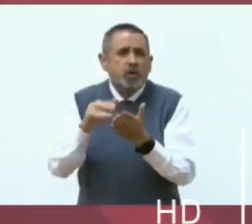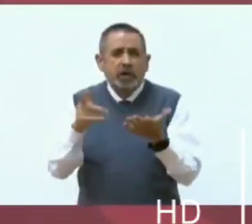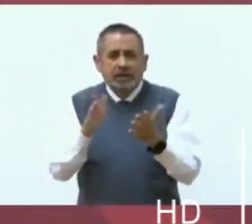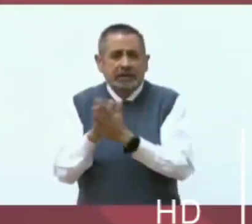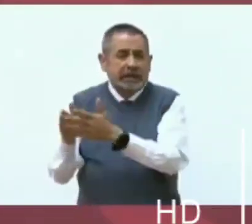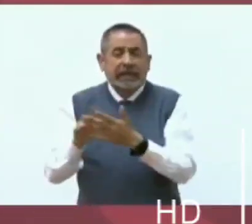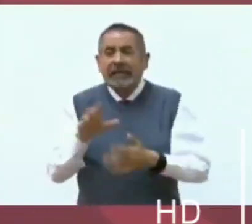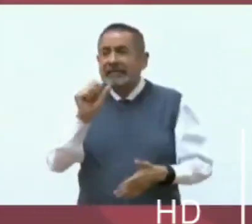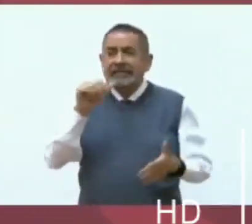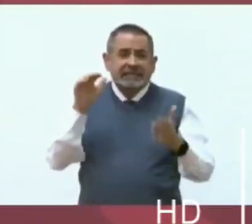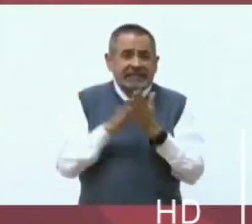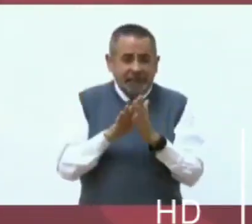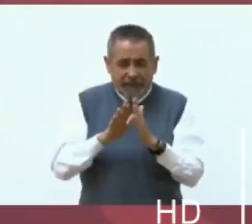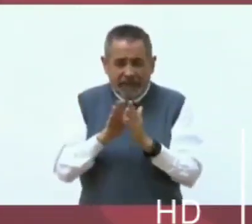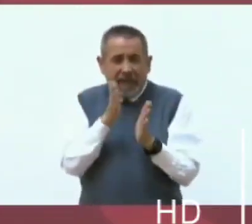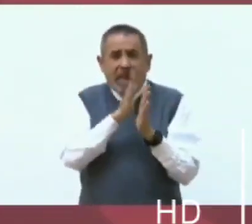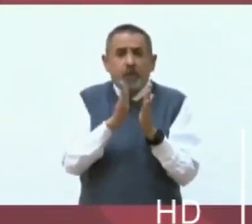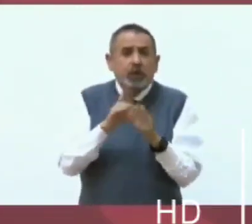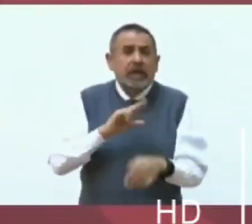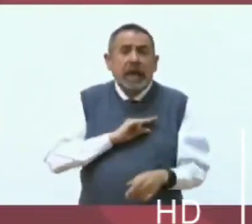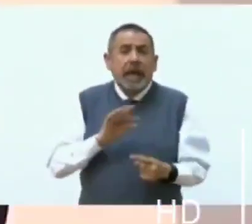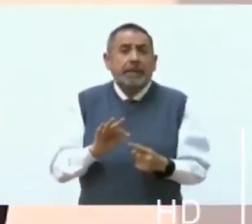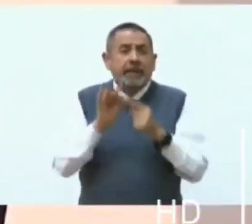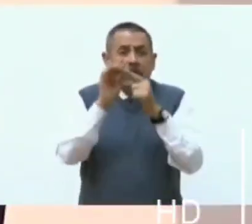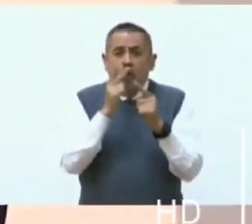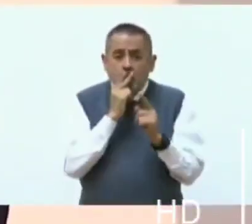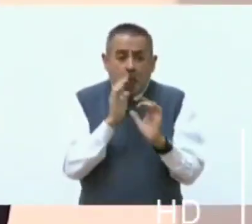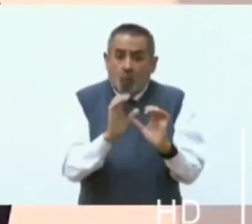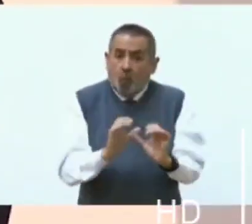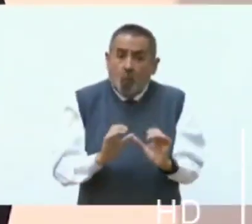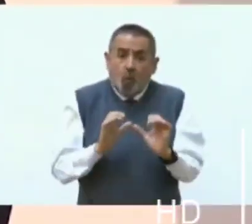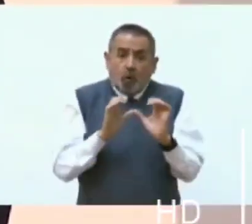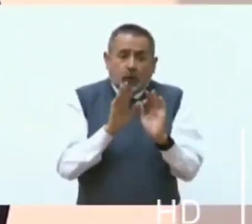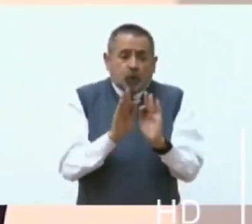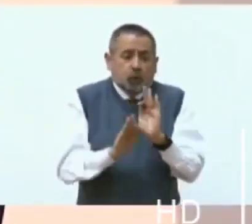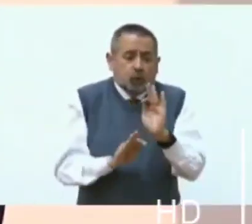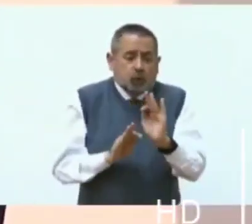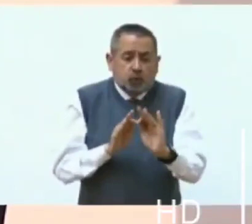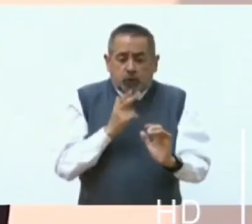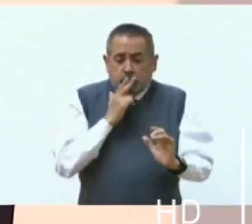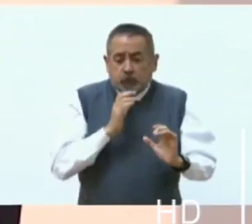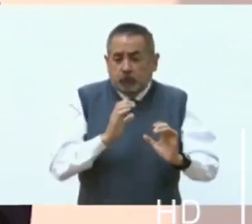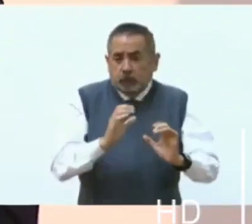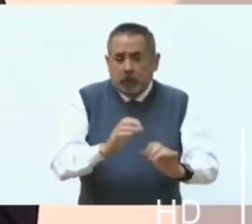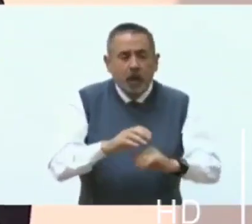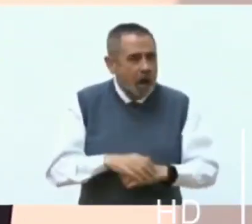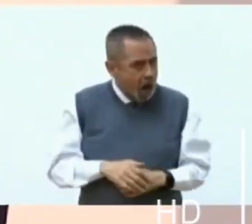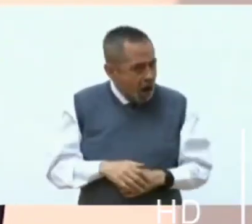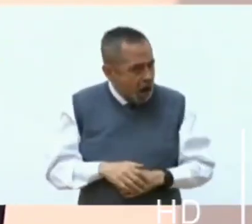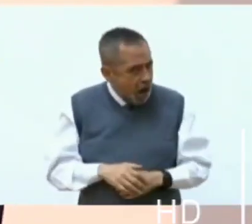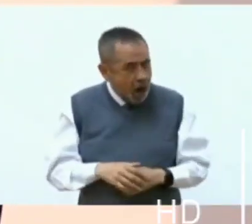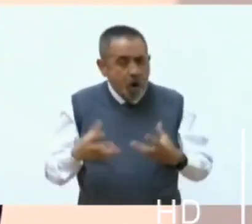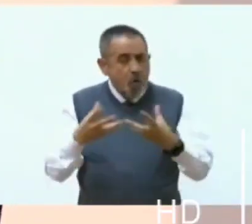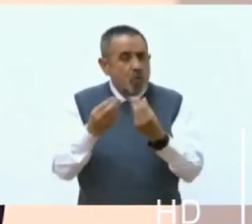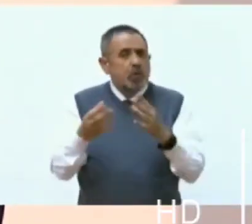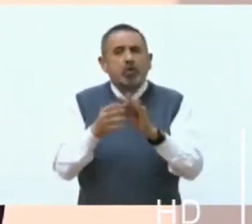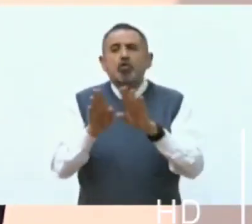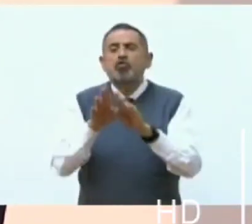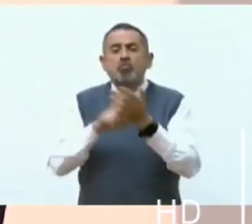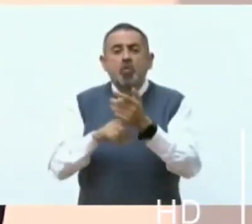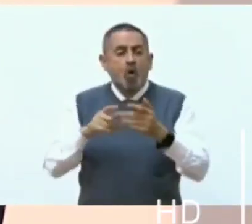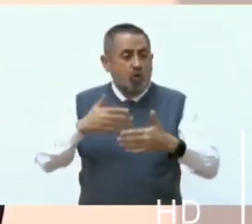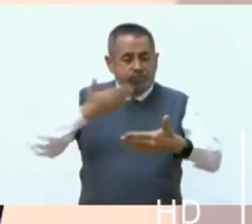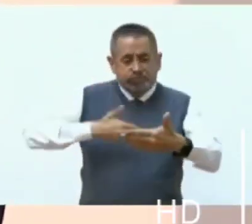guardas de materiales especiales en conservación. El rezago de descripción de los fondos